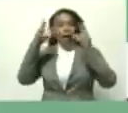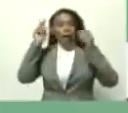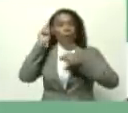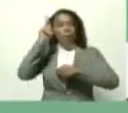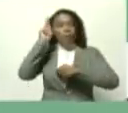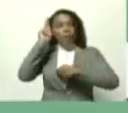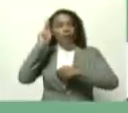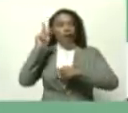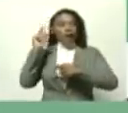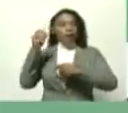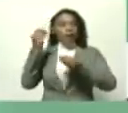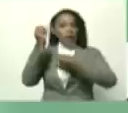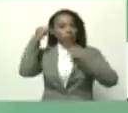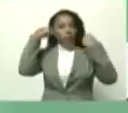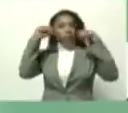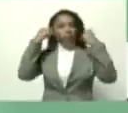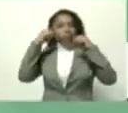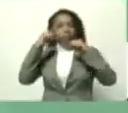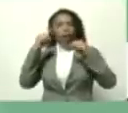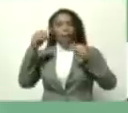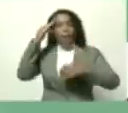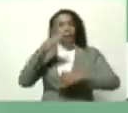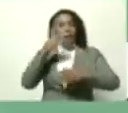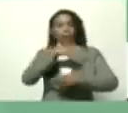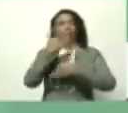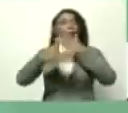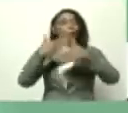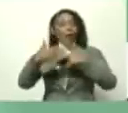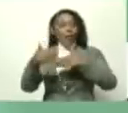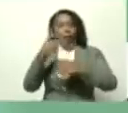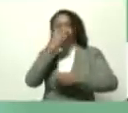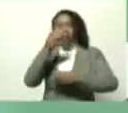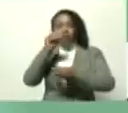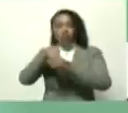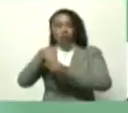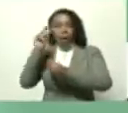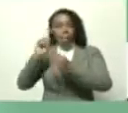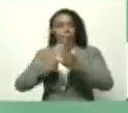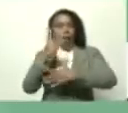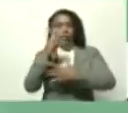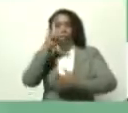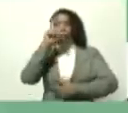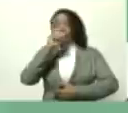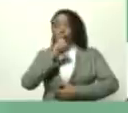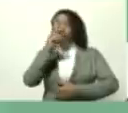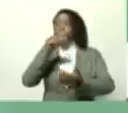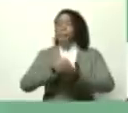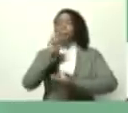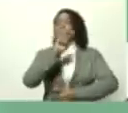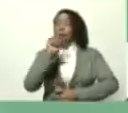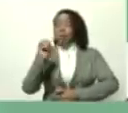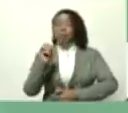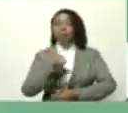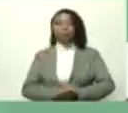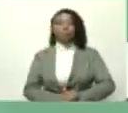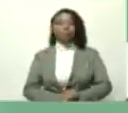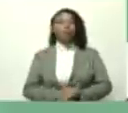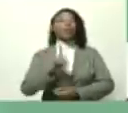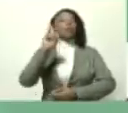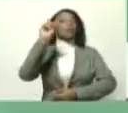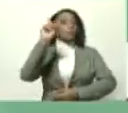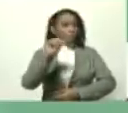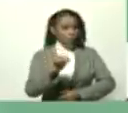estos desertores, paramilitares y terroristas que después incursionaron contra Venezuela en mayo del año 2020. Y